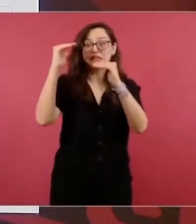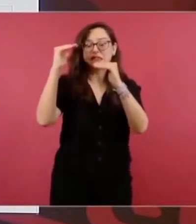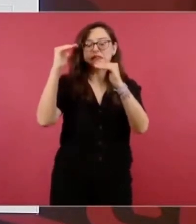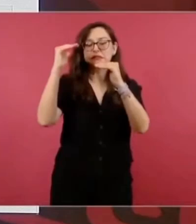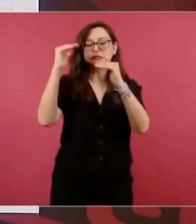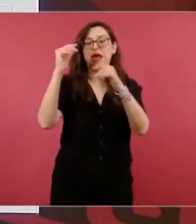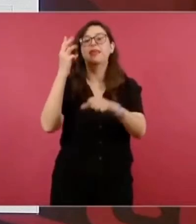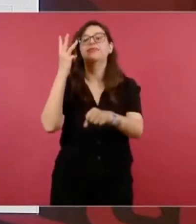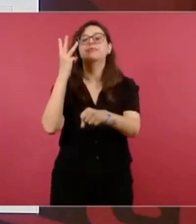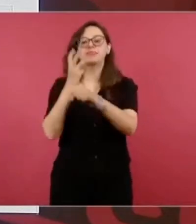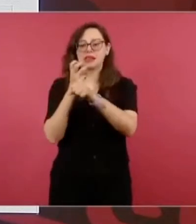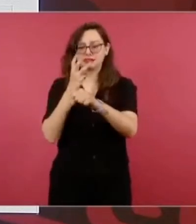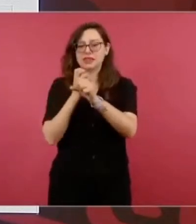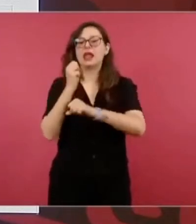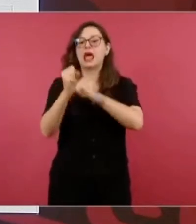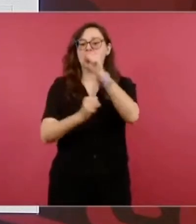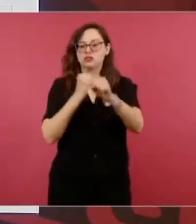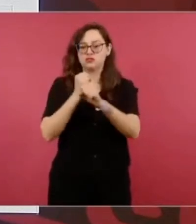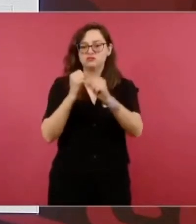a bajar